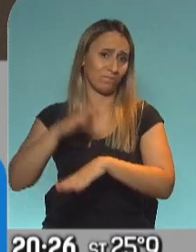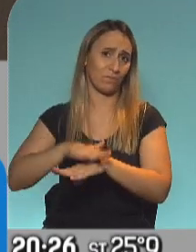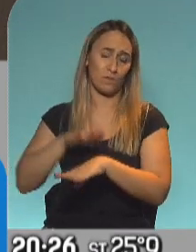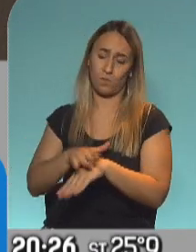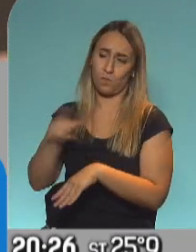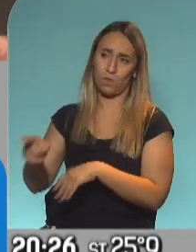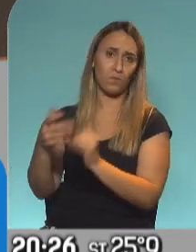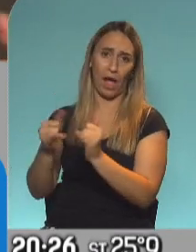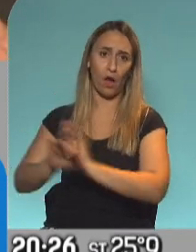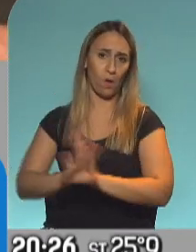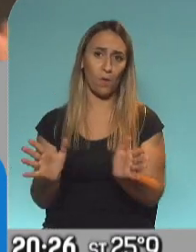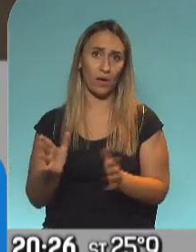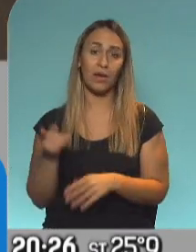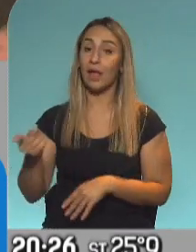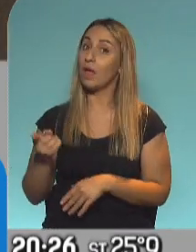imputado.